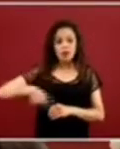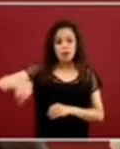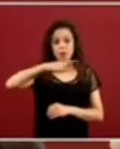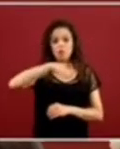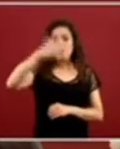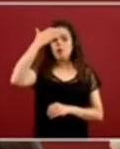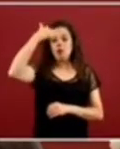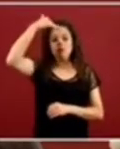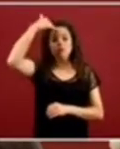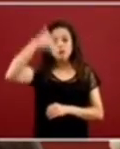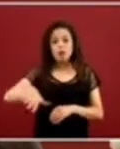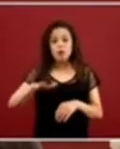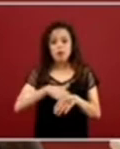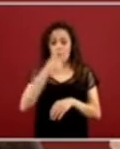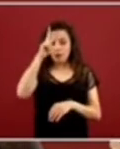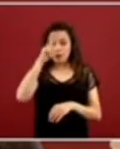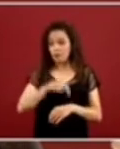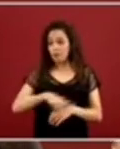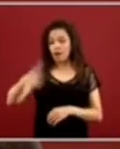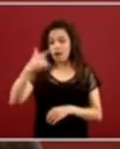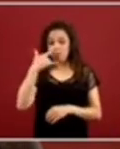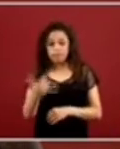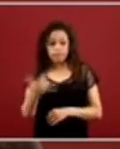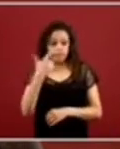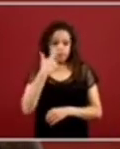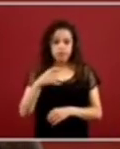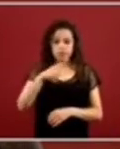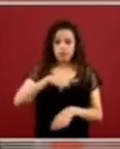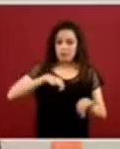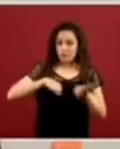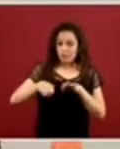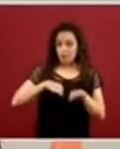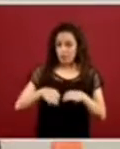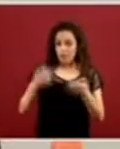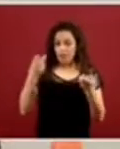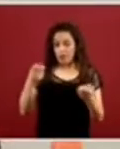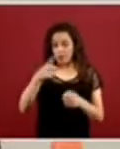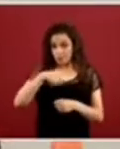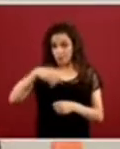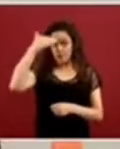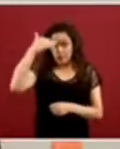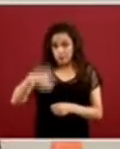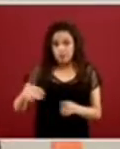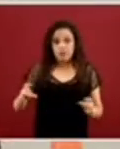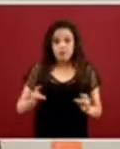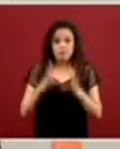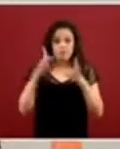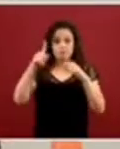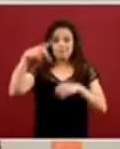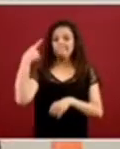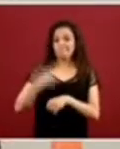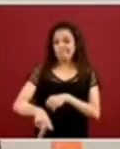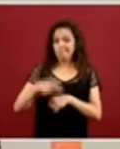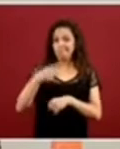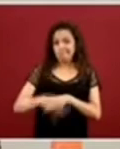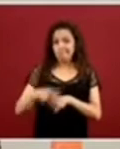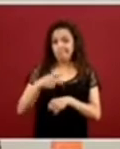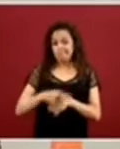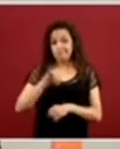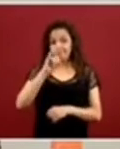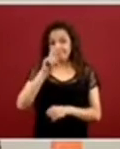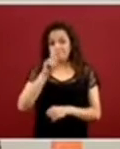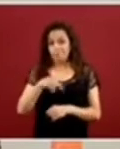hacer, sabemos que los elementos de riesgo que van a tener deben